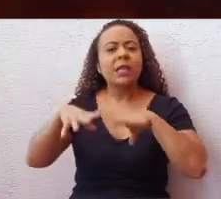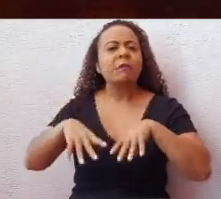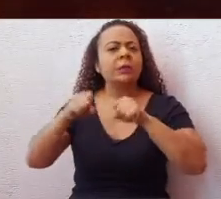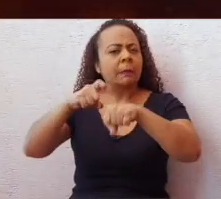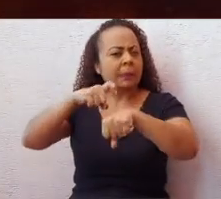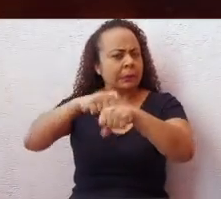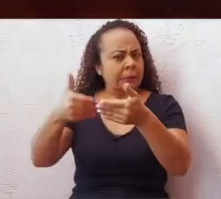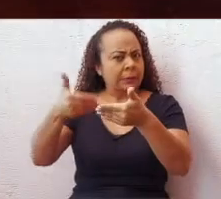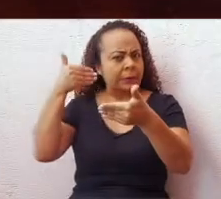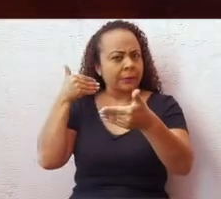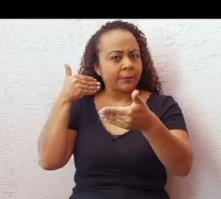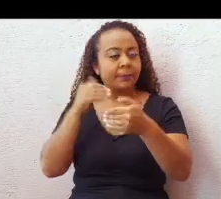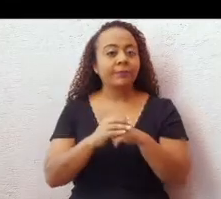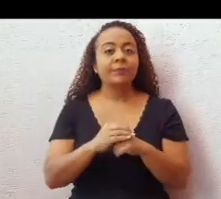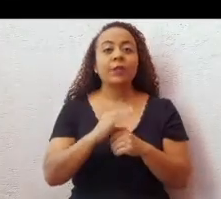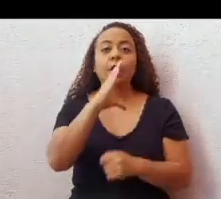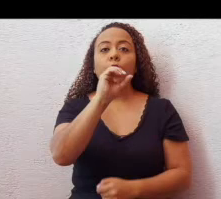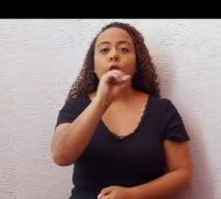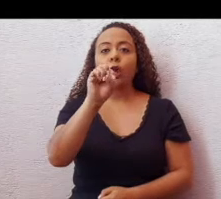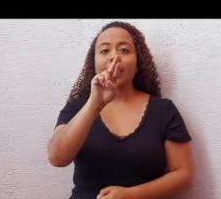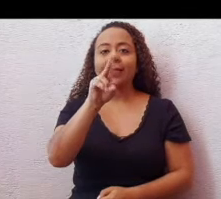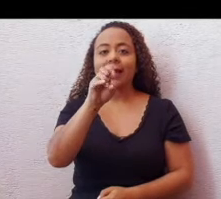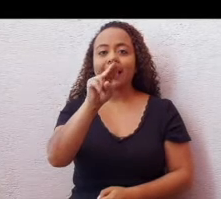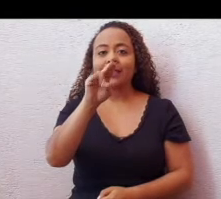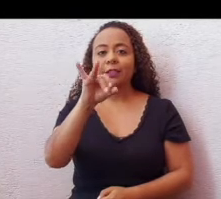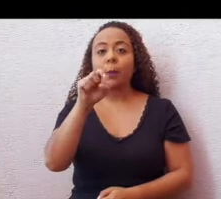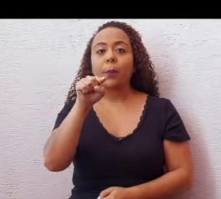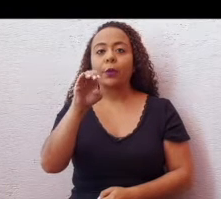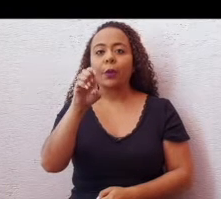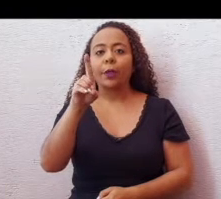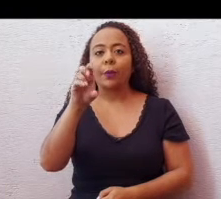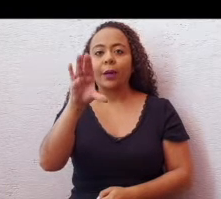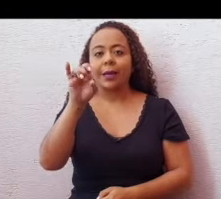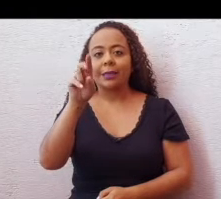reservar con antelación a coordinación punto